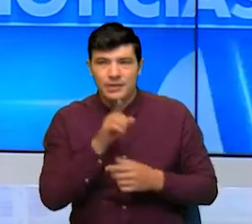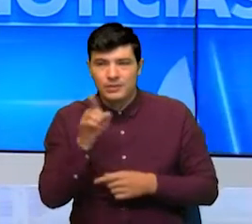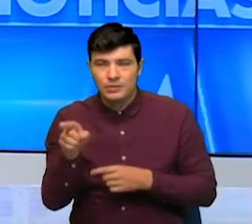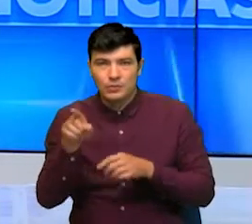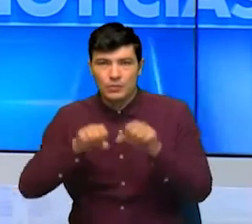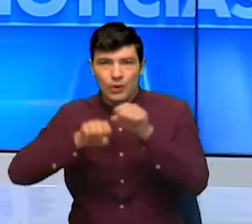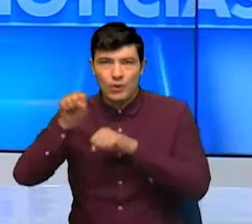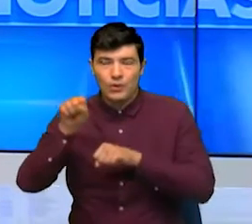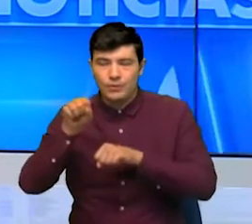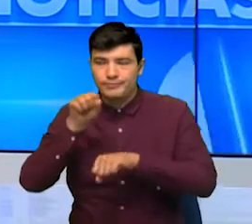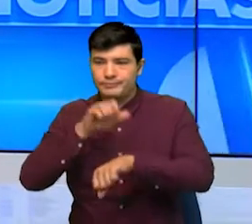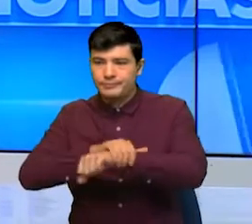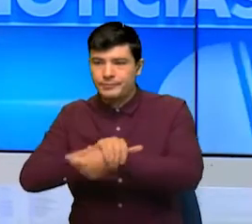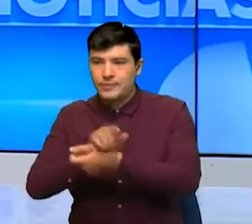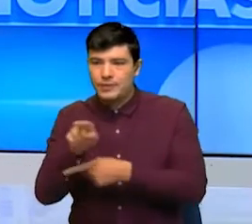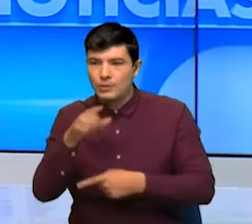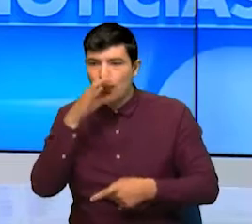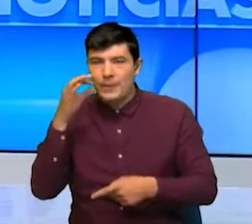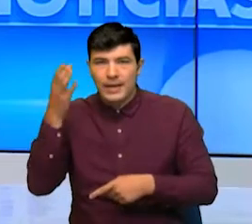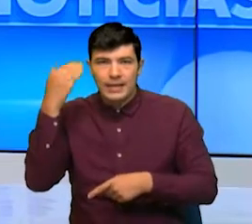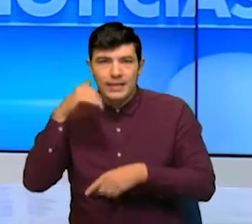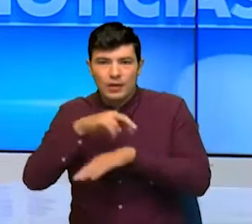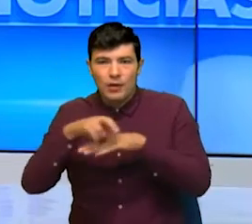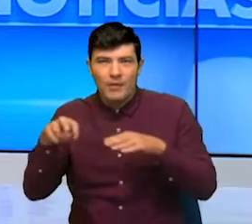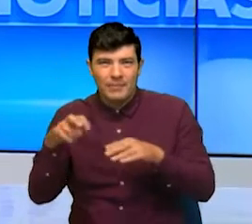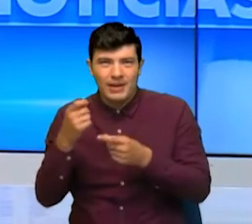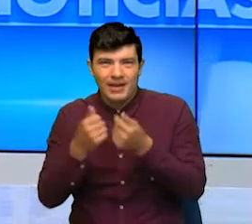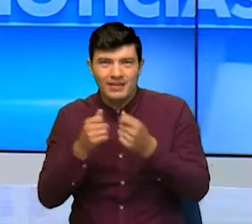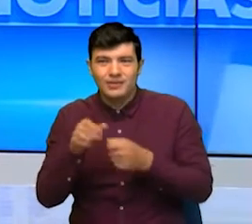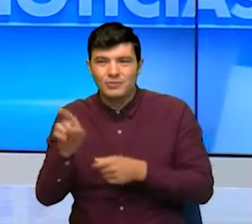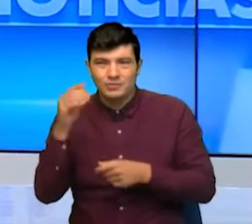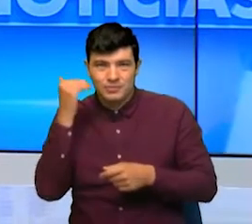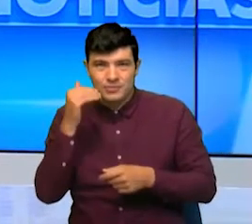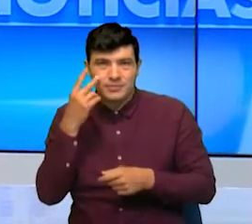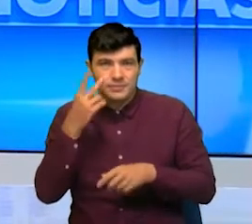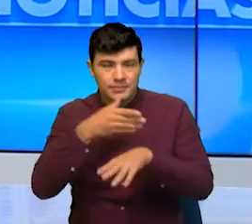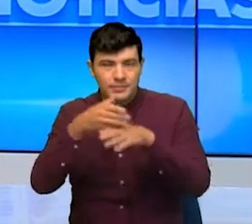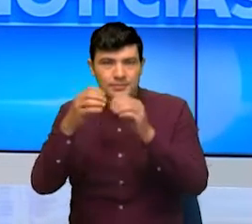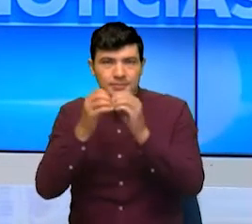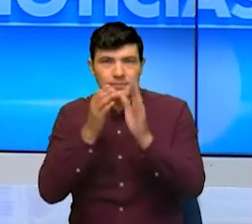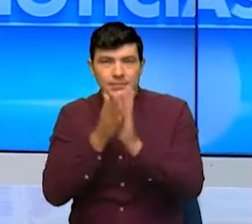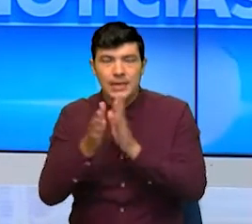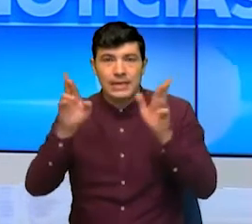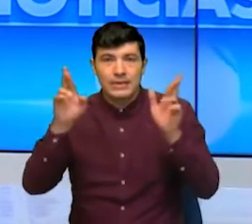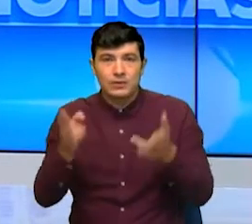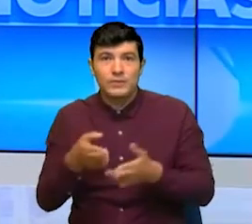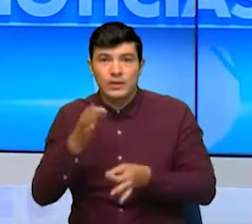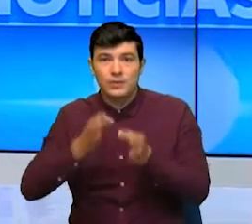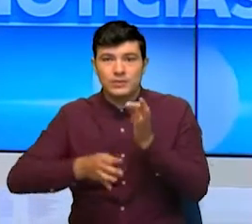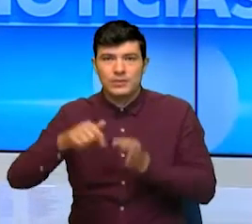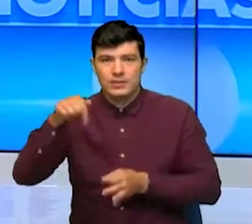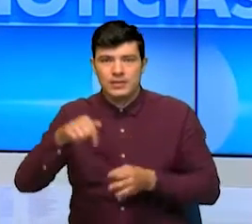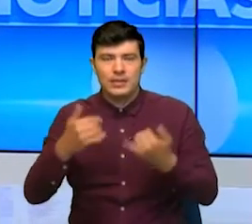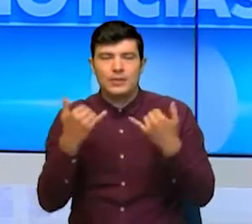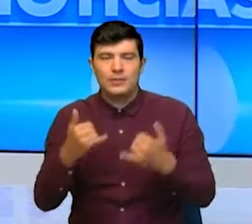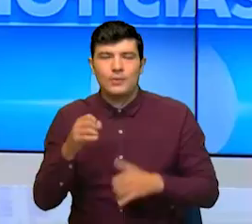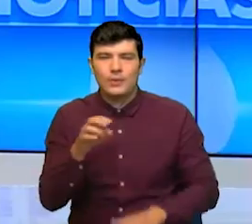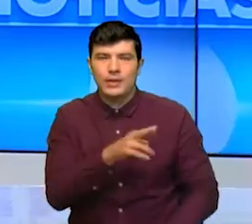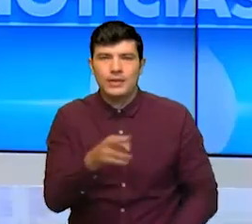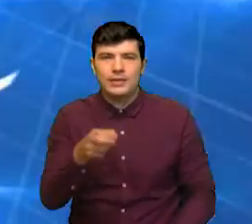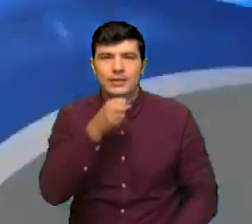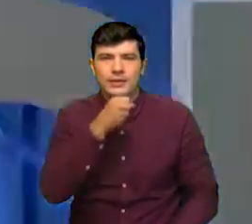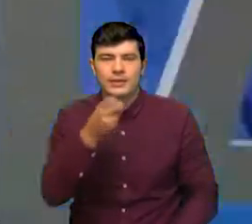dinero de una mujer. Y en San Vicente de Chucurí fue detenido un hombre que había huido de un batallón. Este es el resumen judicial del día en Oriente Noticias.